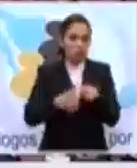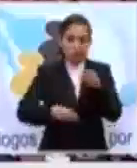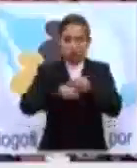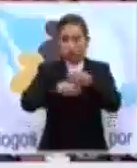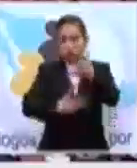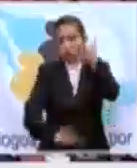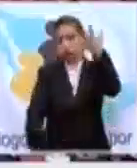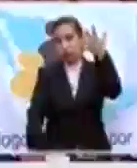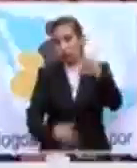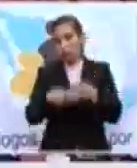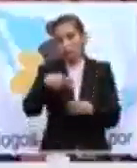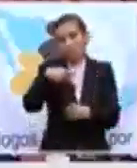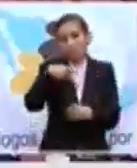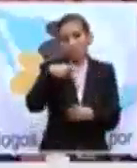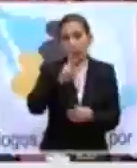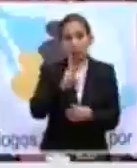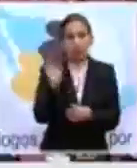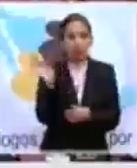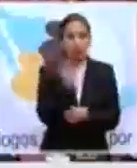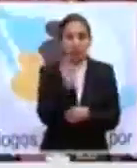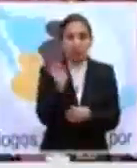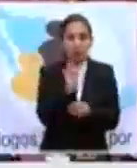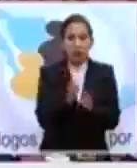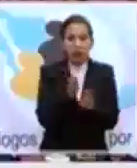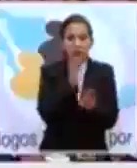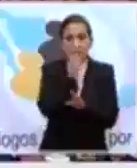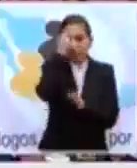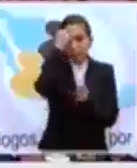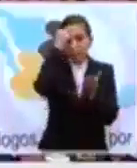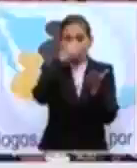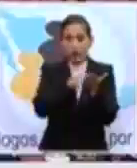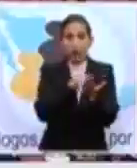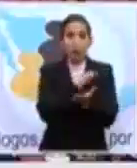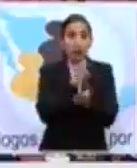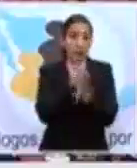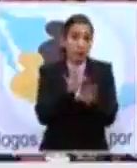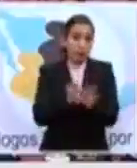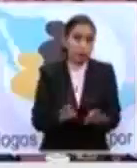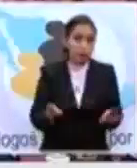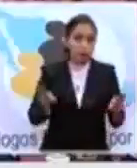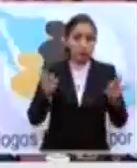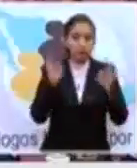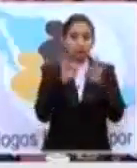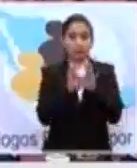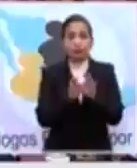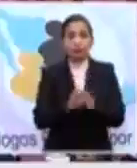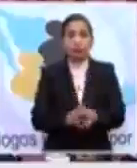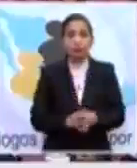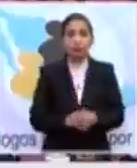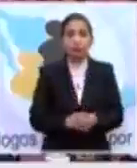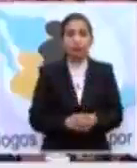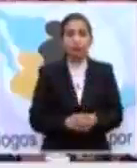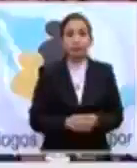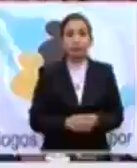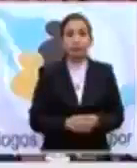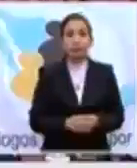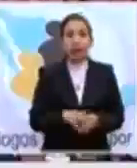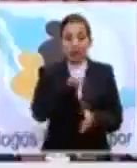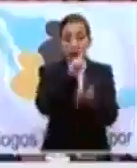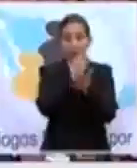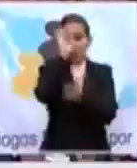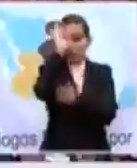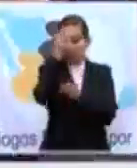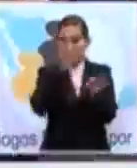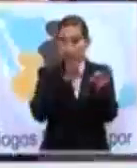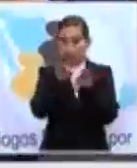son quizás de los que en principio me parece que pueden ser más importantes, La Ley Federal del